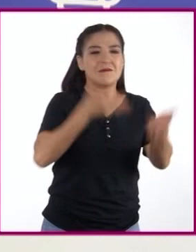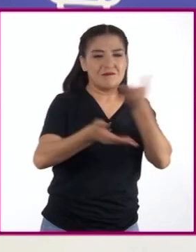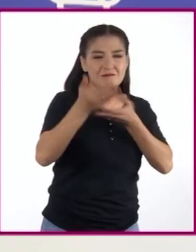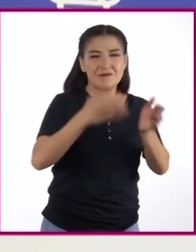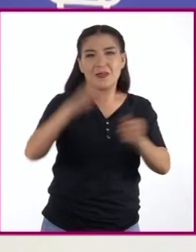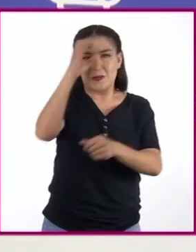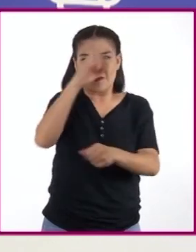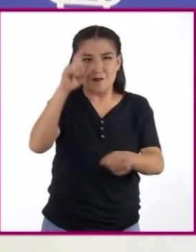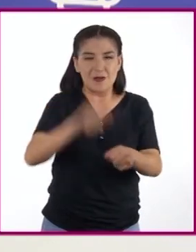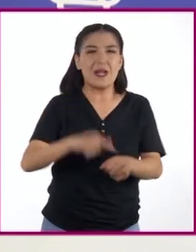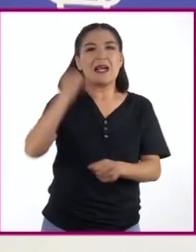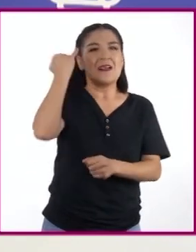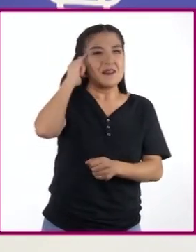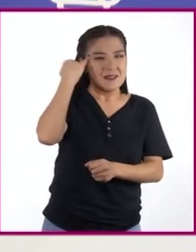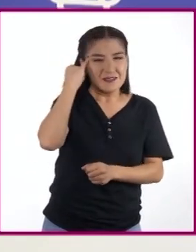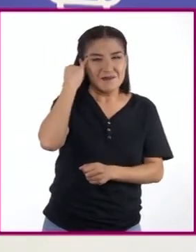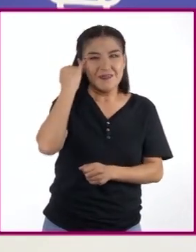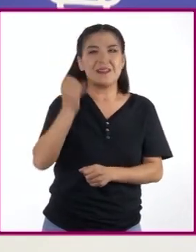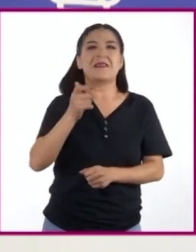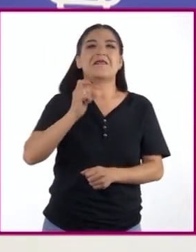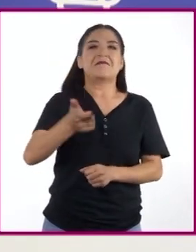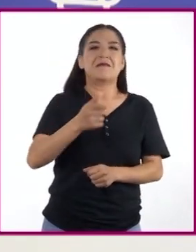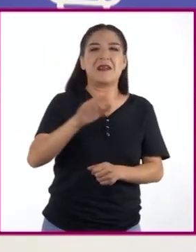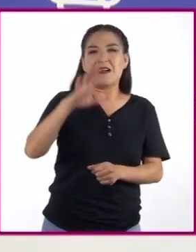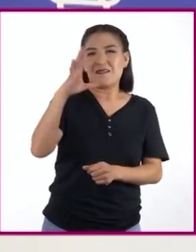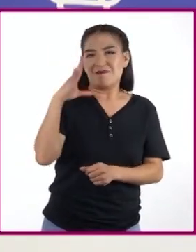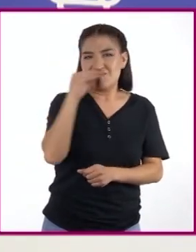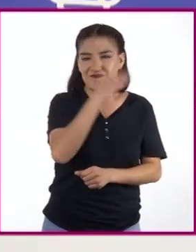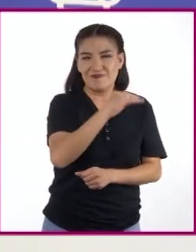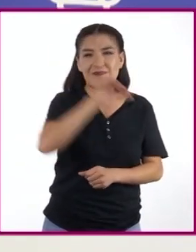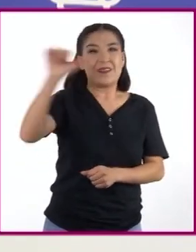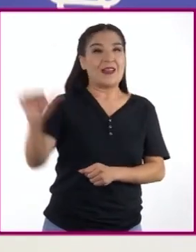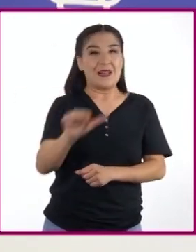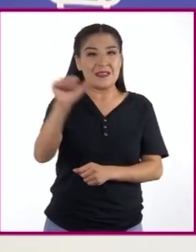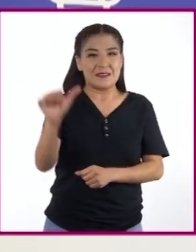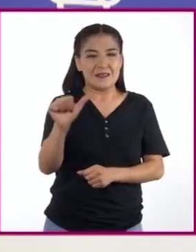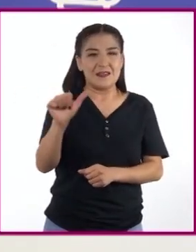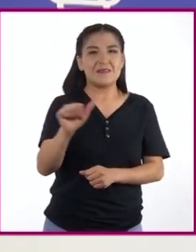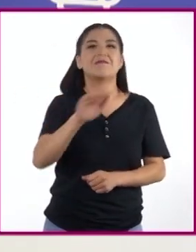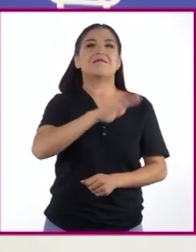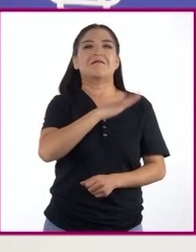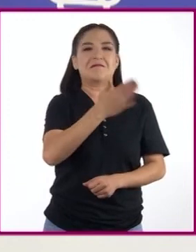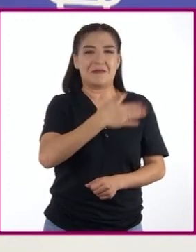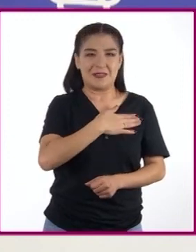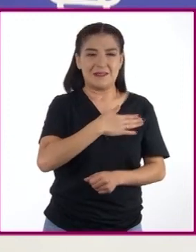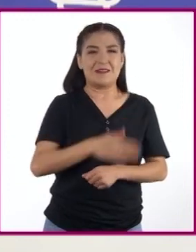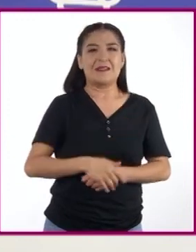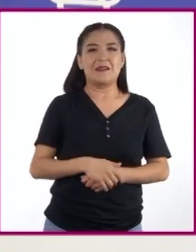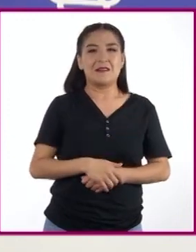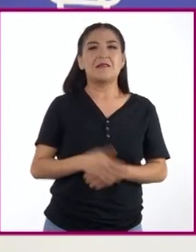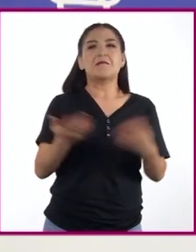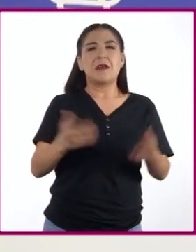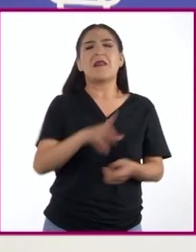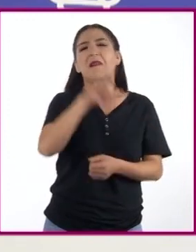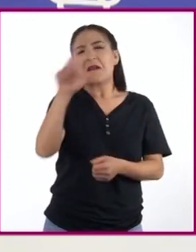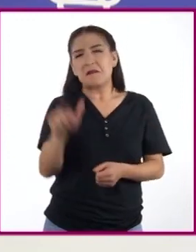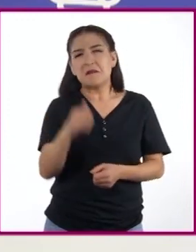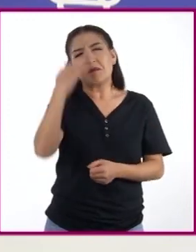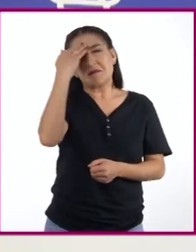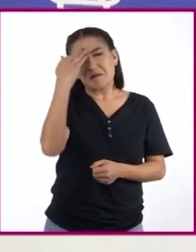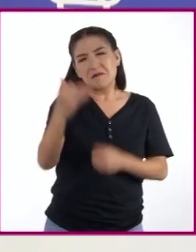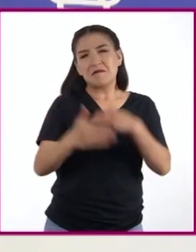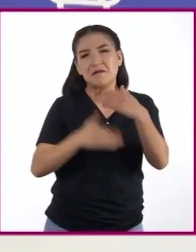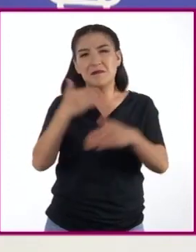entre indígenas, africanos, asiáticos y españoles, sino que con el tiempo